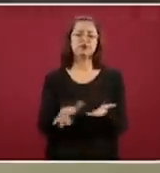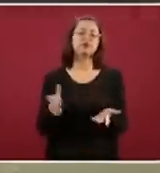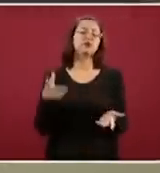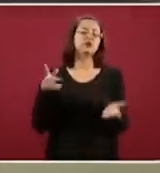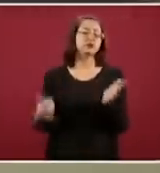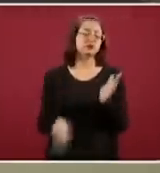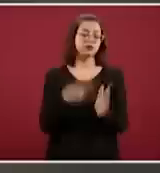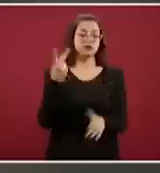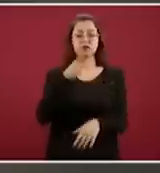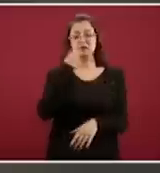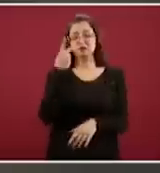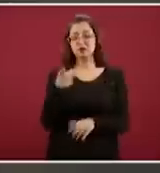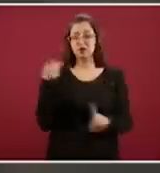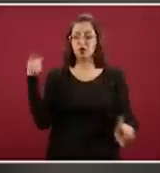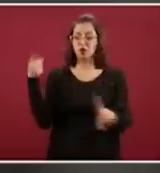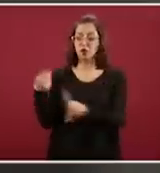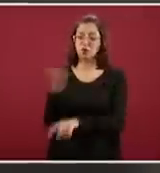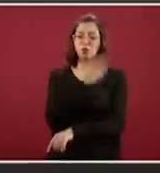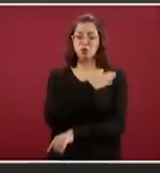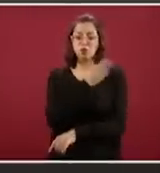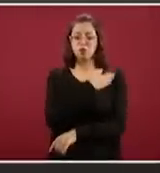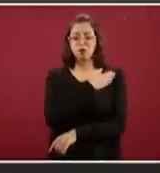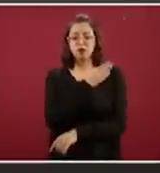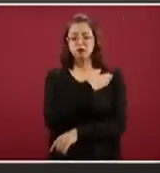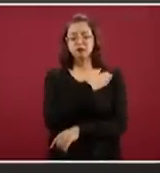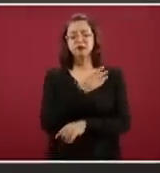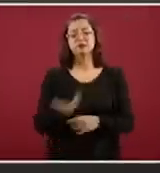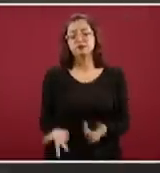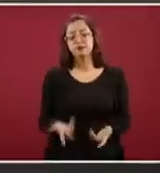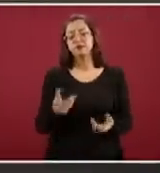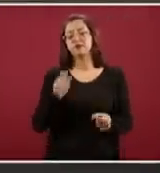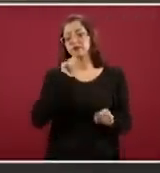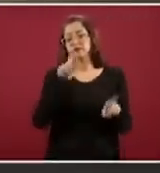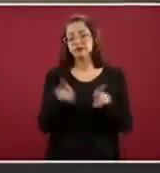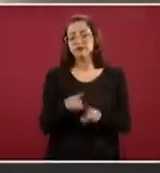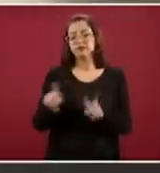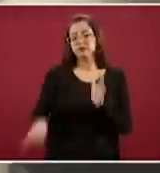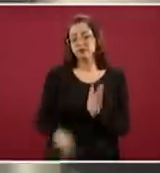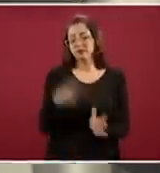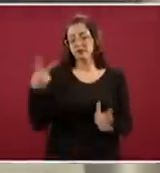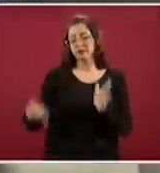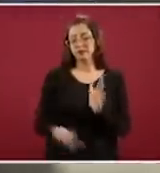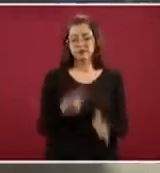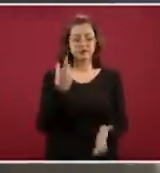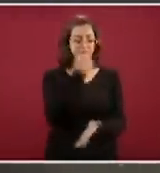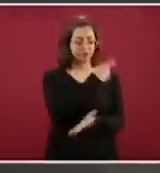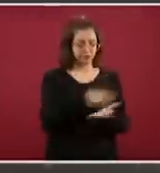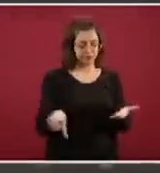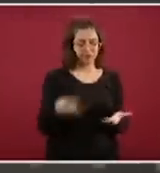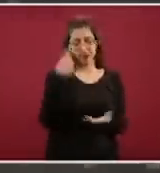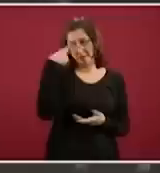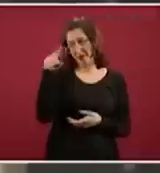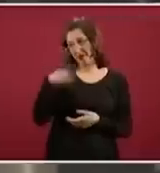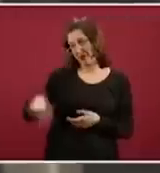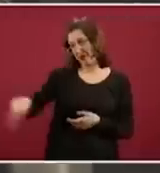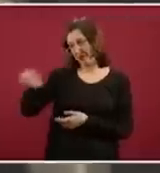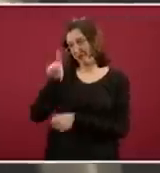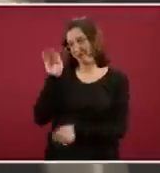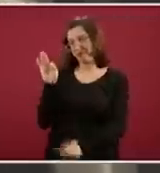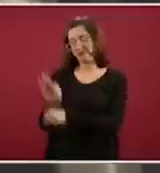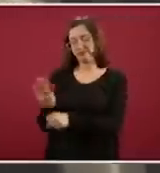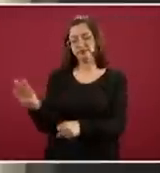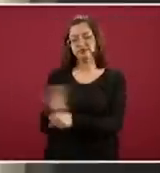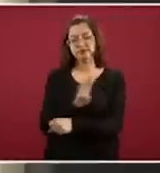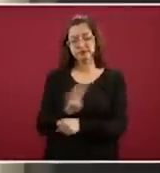Insisto, es un fin noble, es una causa social, es como ya lo ha dicho el señor presidente, comprar un bien para hacer el bien. Es así